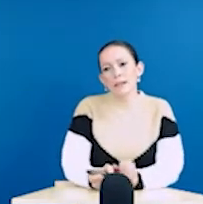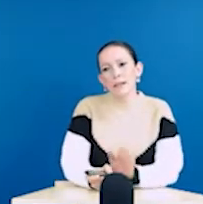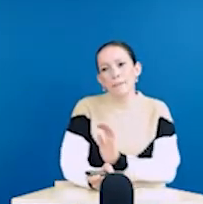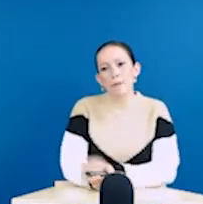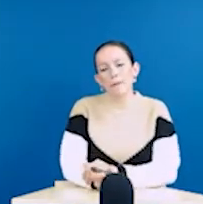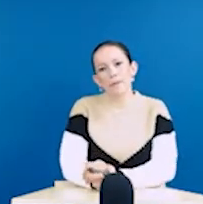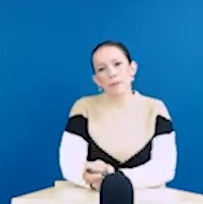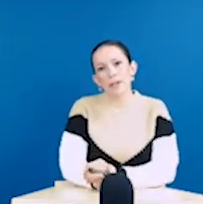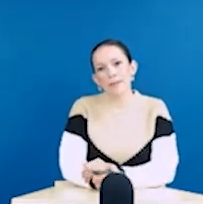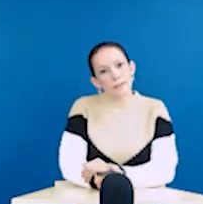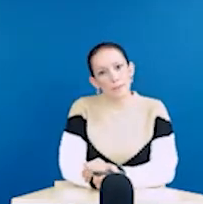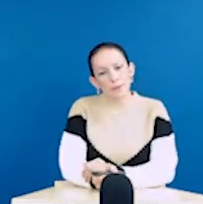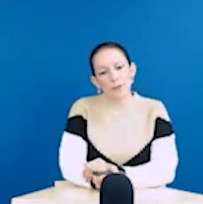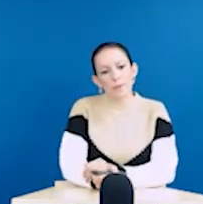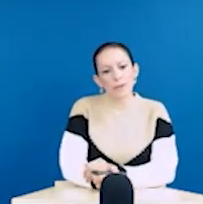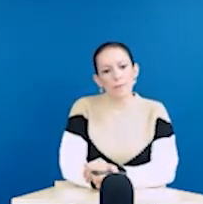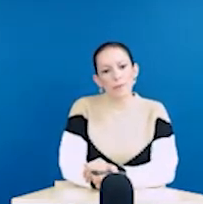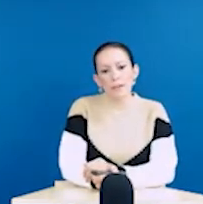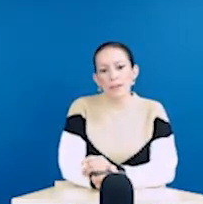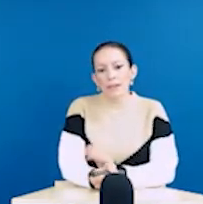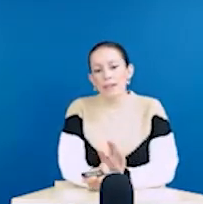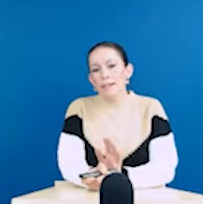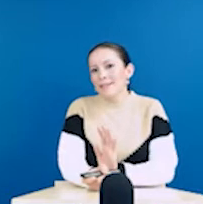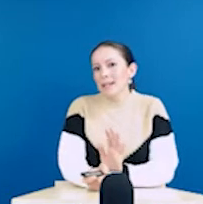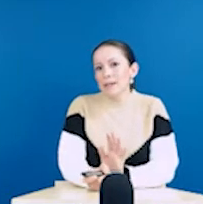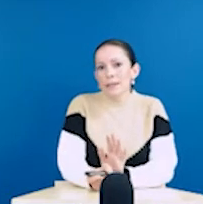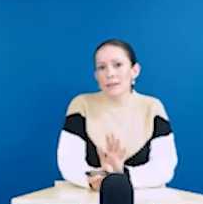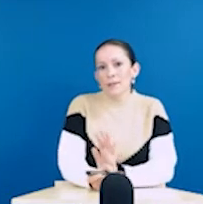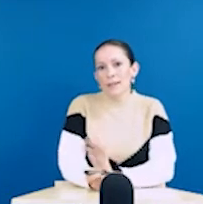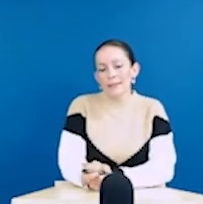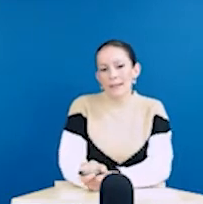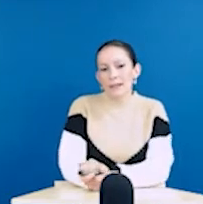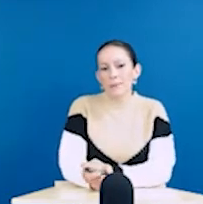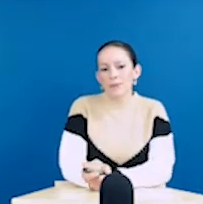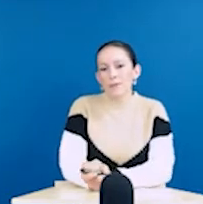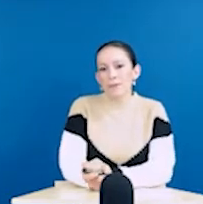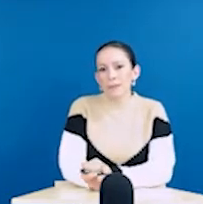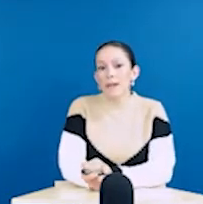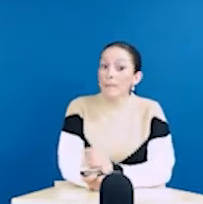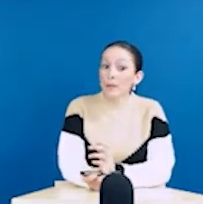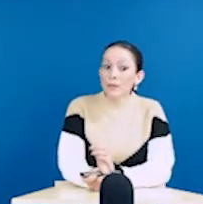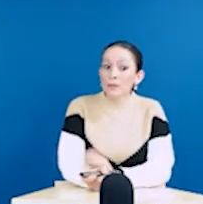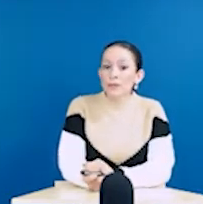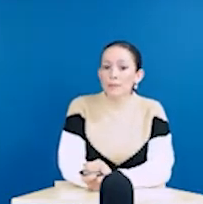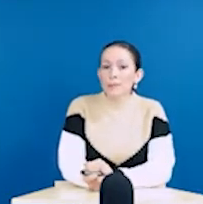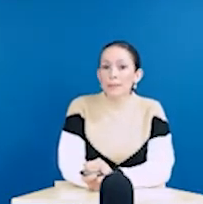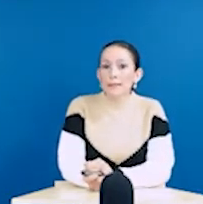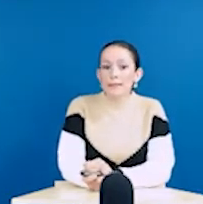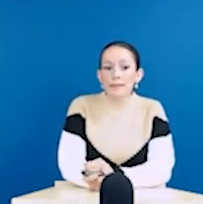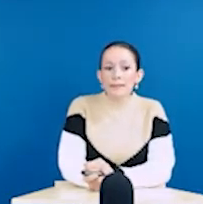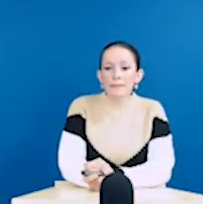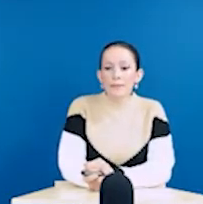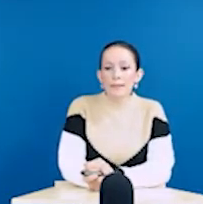decir a una persona que no está en tratamiento de quimioterapia que diariamente debe hacer la deposición, ¿sí? Pero nosotros